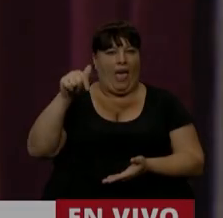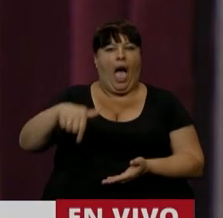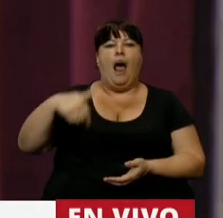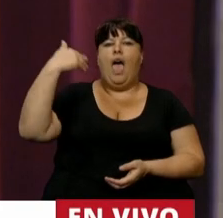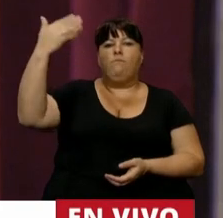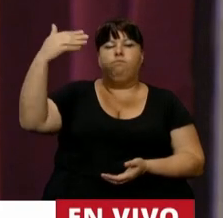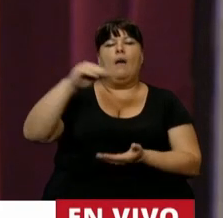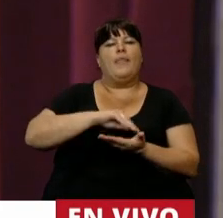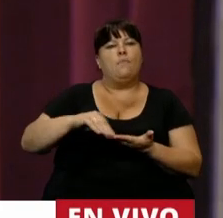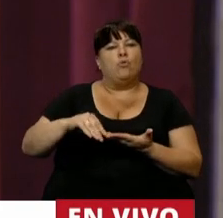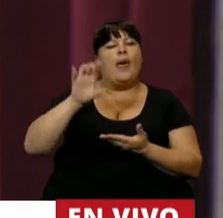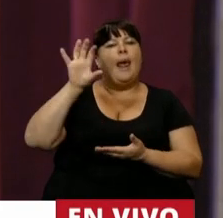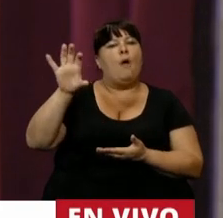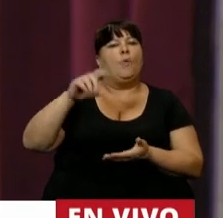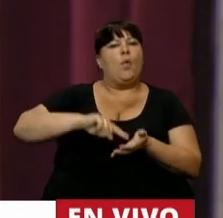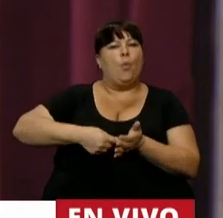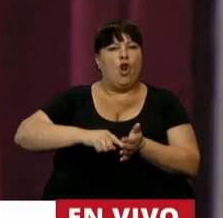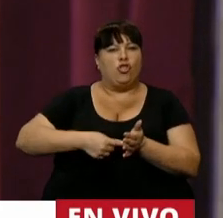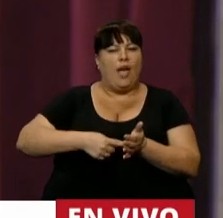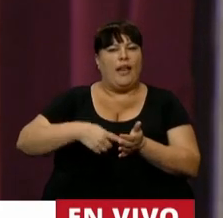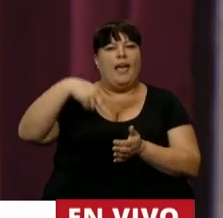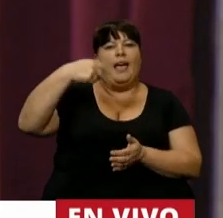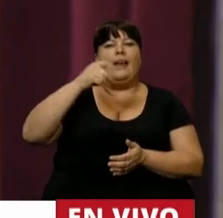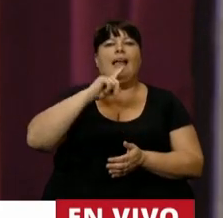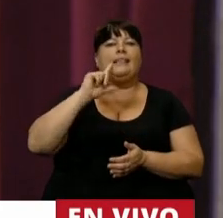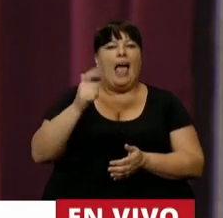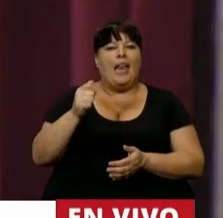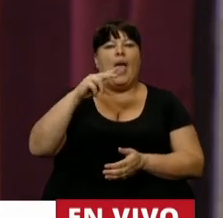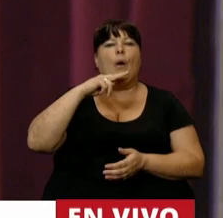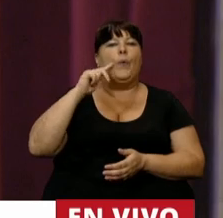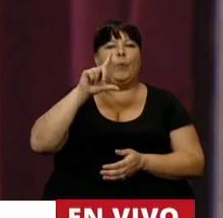En uso de la palabra, la diputada por la provincia de Buenos Aires, Natalia Villa.